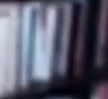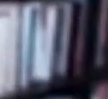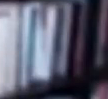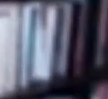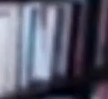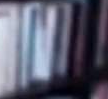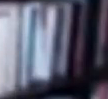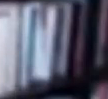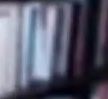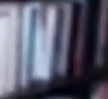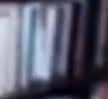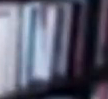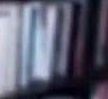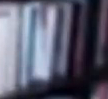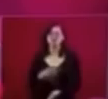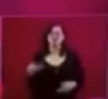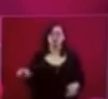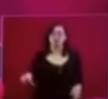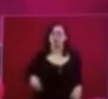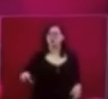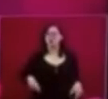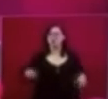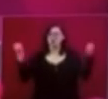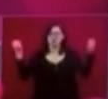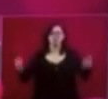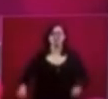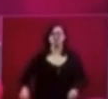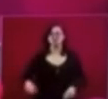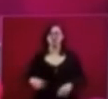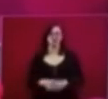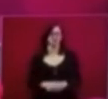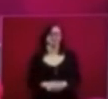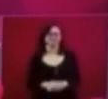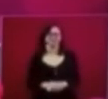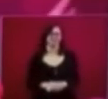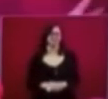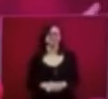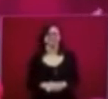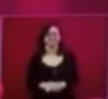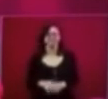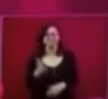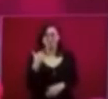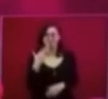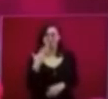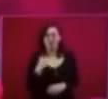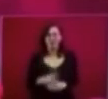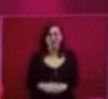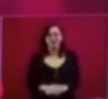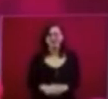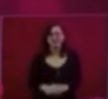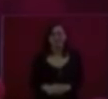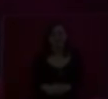muchas gracias. Un abrazo fuerte. Sale Jorge Gómez Naredo hablando con nosotros sin censura.